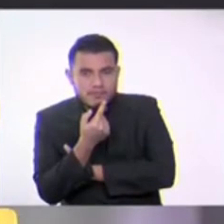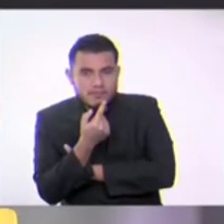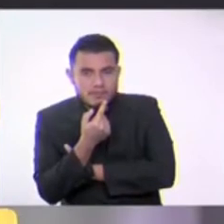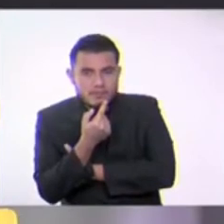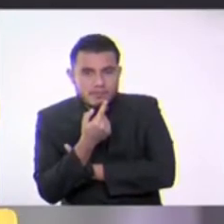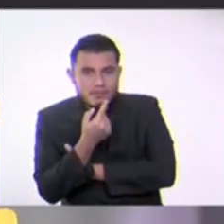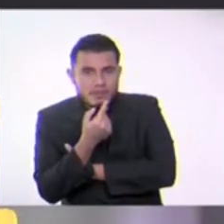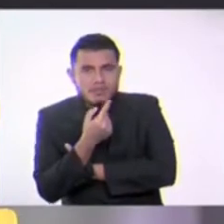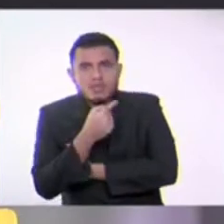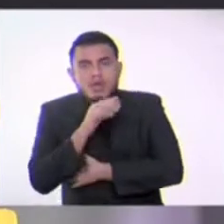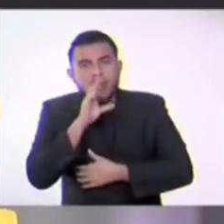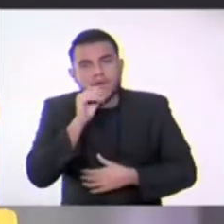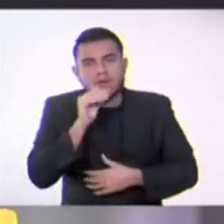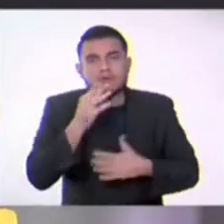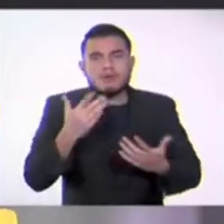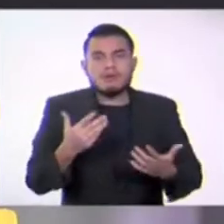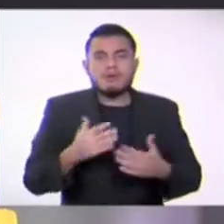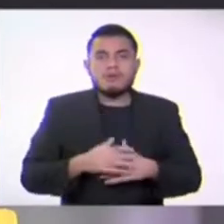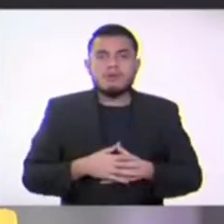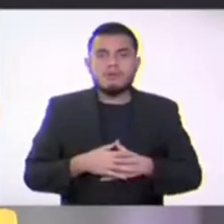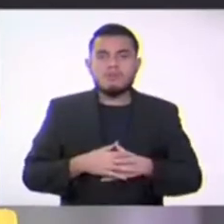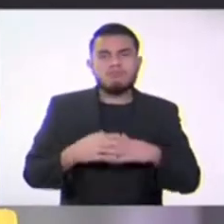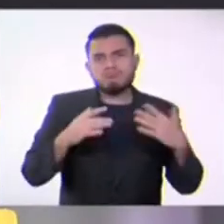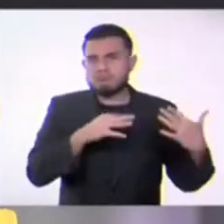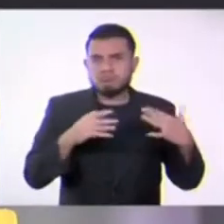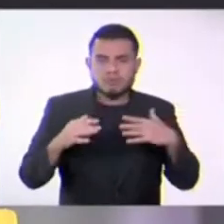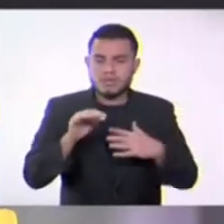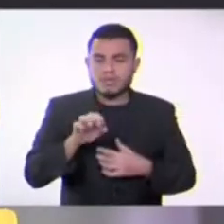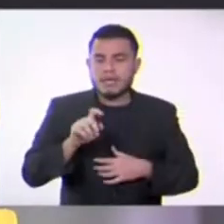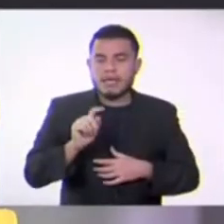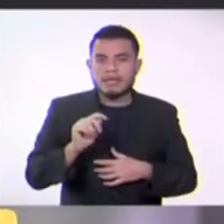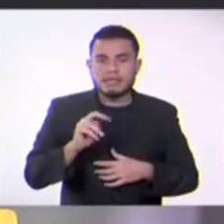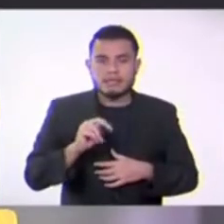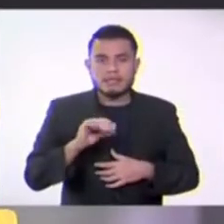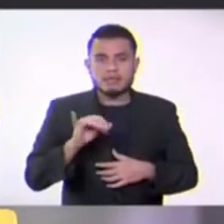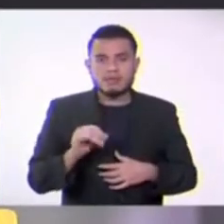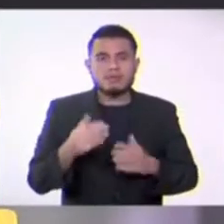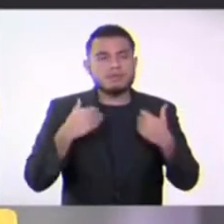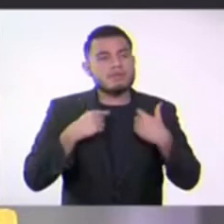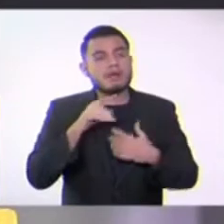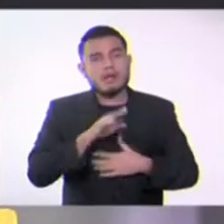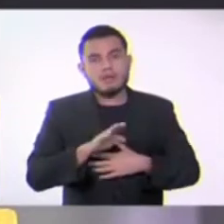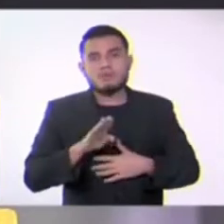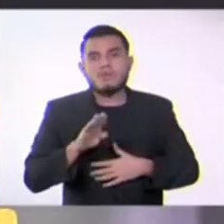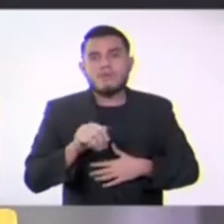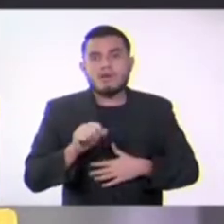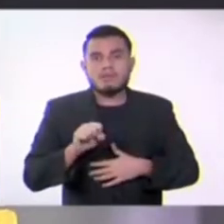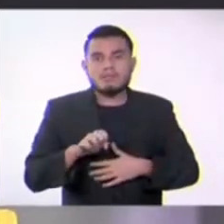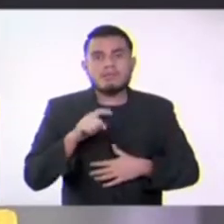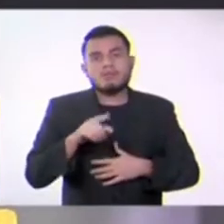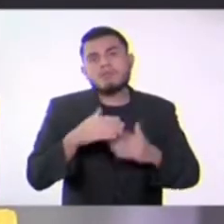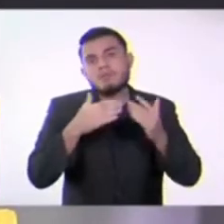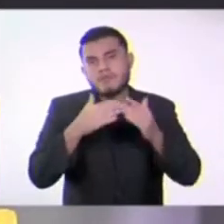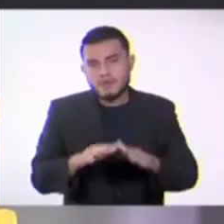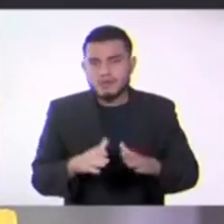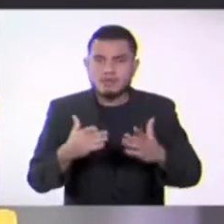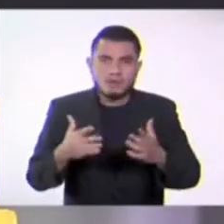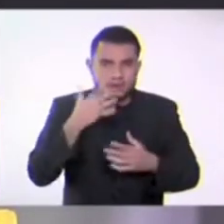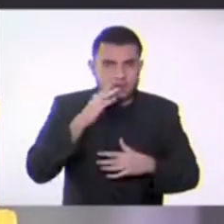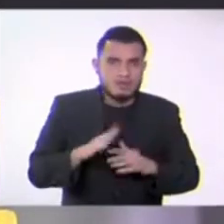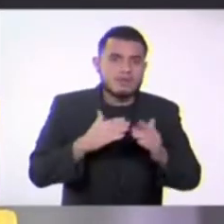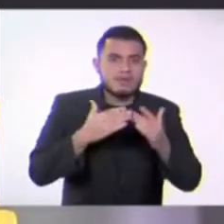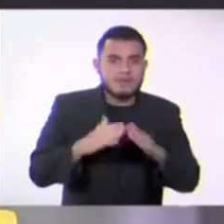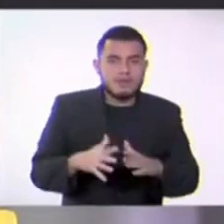hablaba de él en términos de un conflicto étnico, un conflicto que tenía a su base entonces un diferendo entre